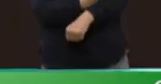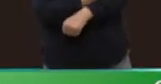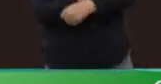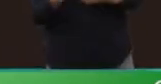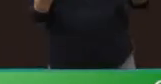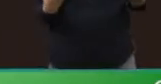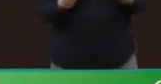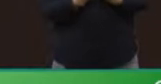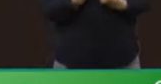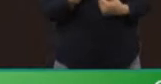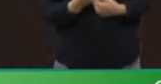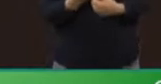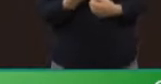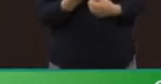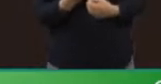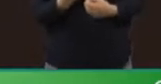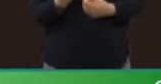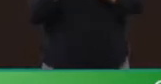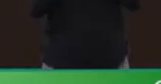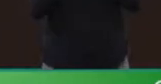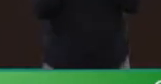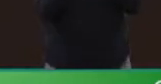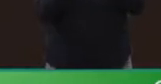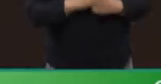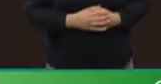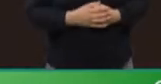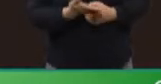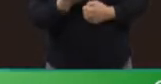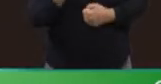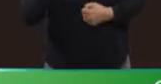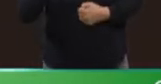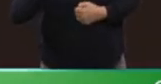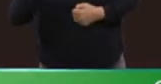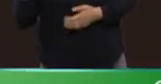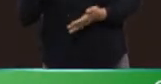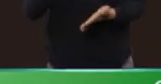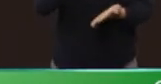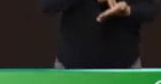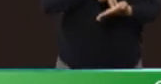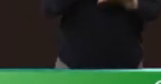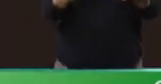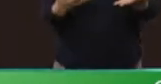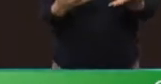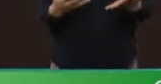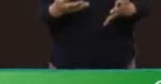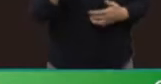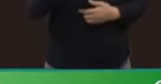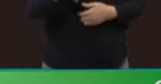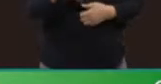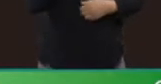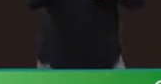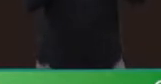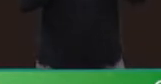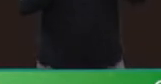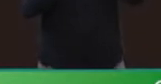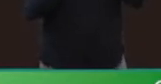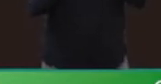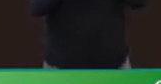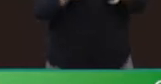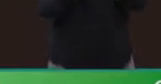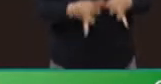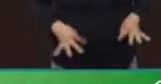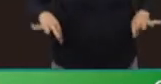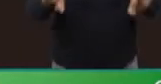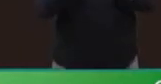congreso vengo el día de hoy aquí porque para mí sí es importante que sepa